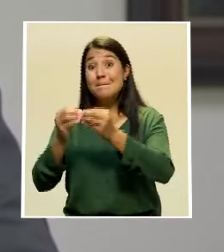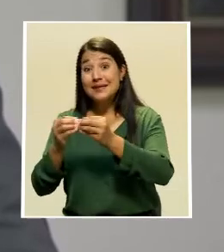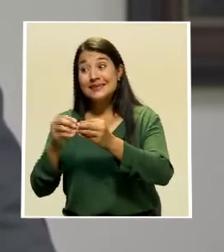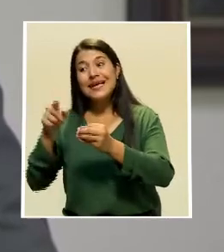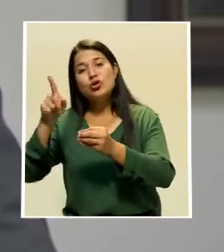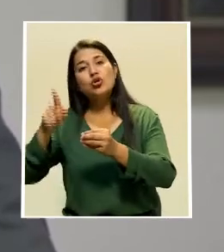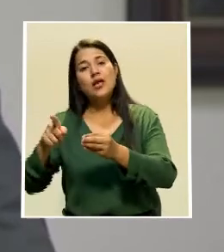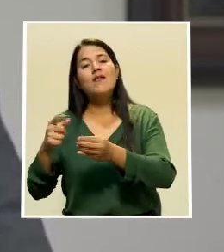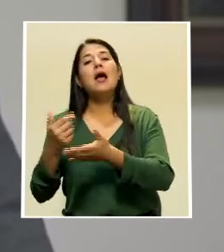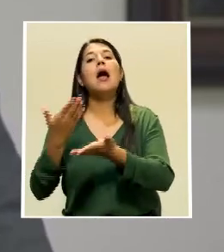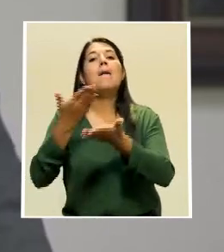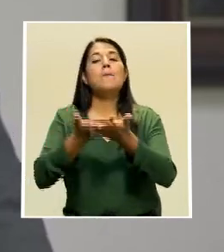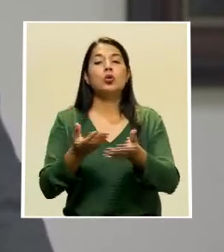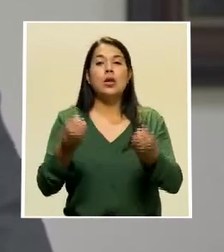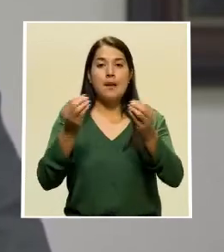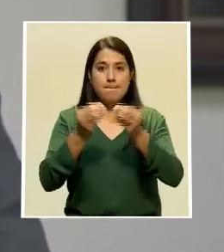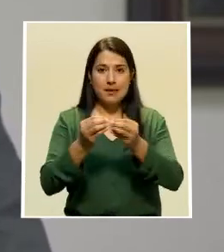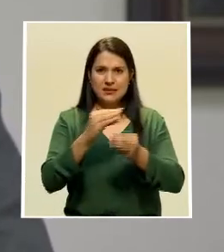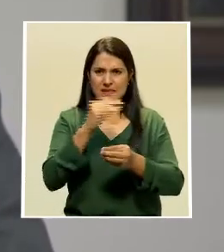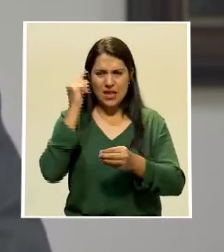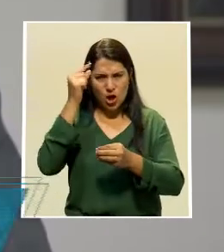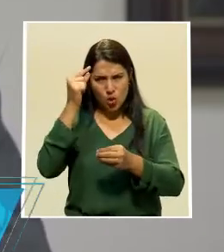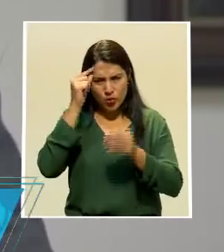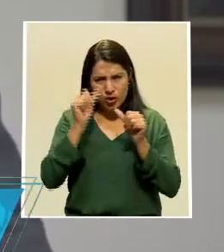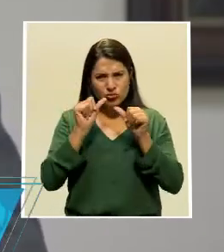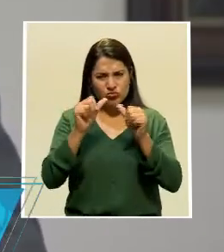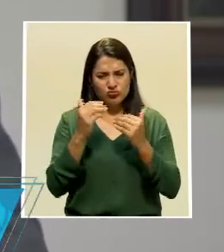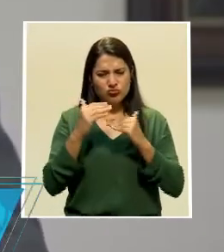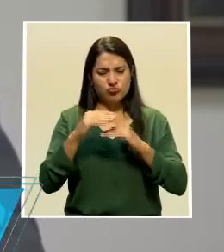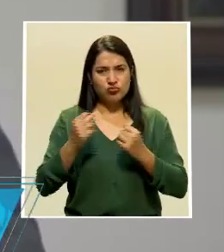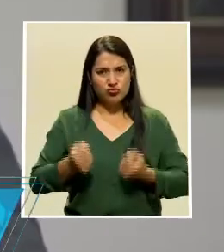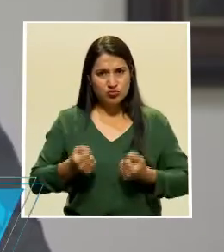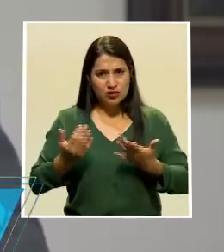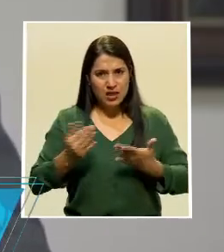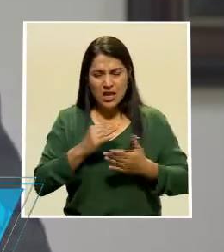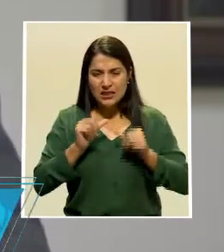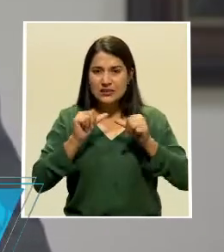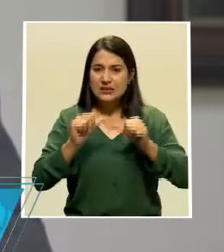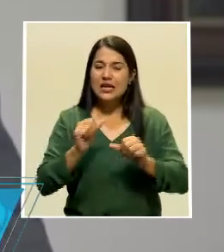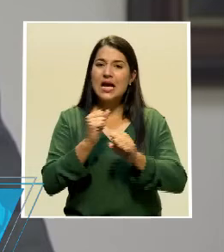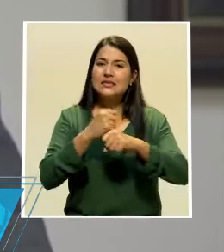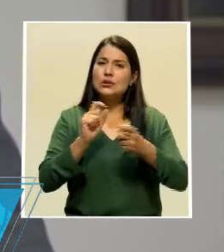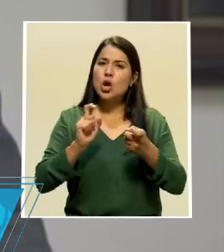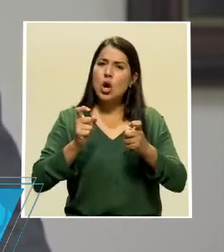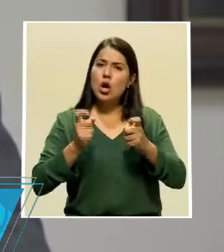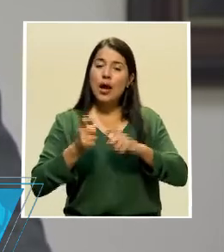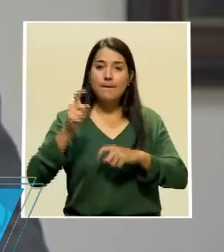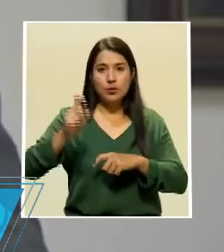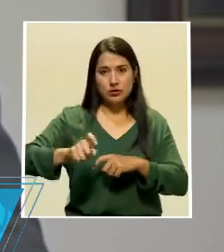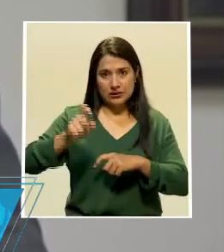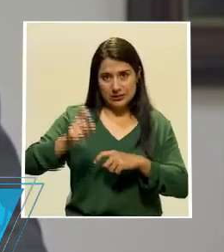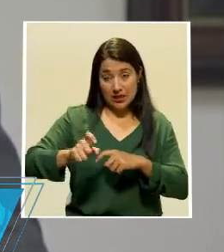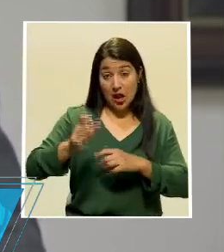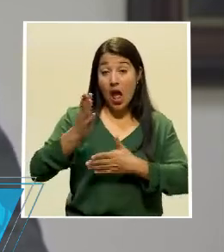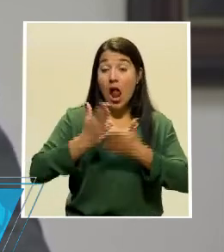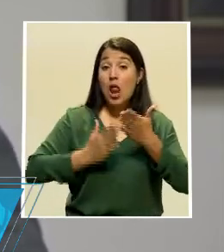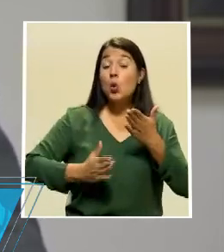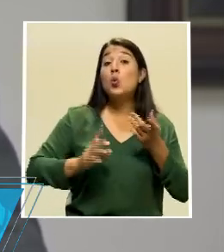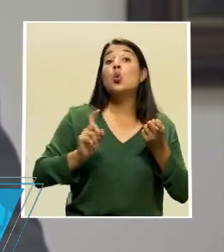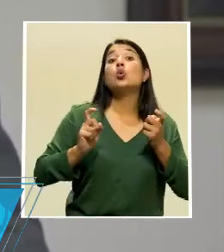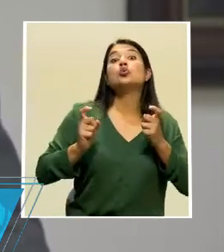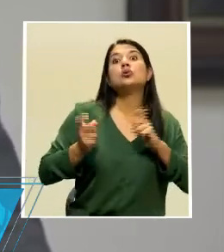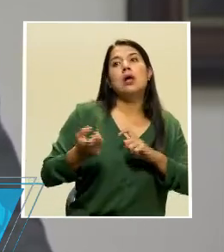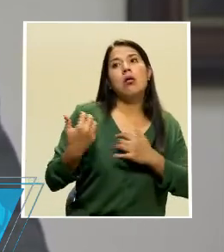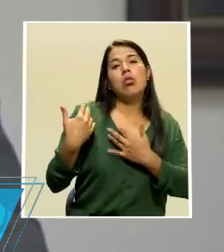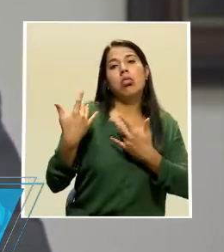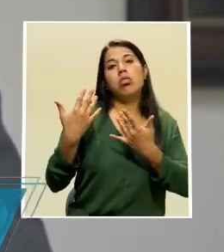Y el gobierno seguirá socándose la faja y haciendo los cambios necesarios, algunos de los cuales han esperado por